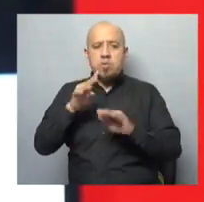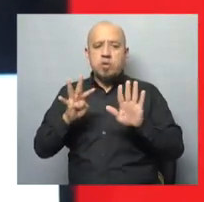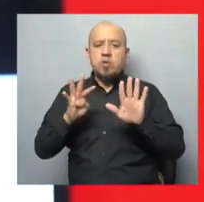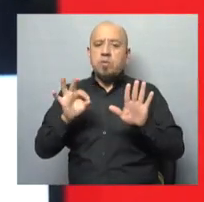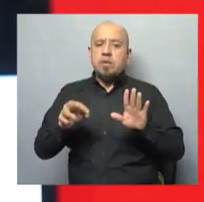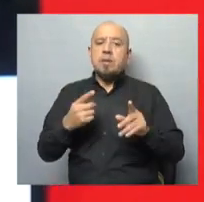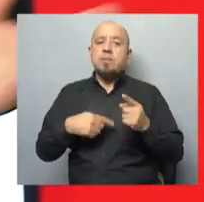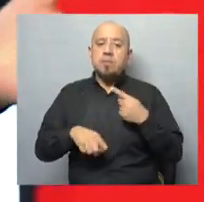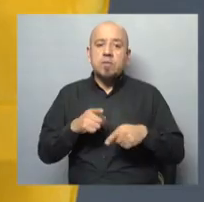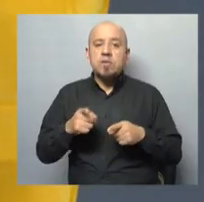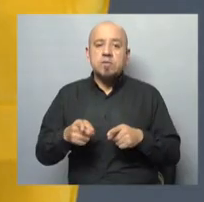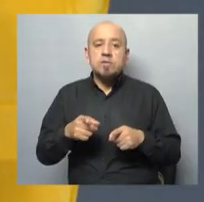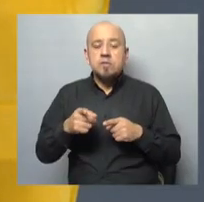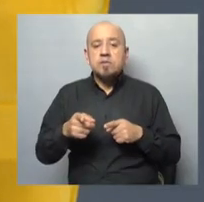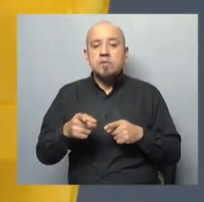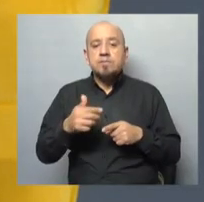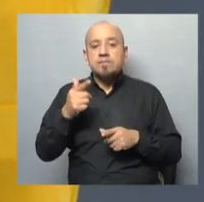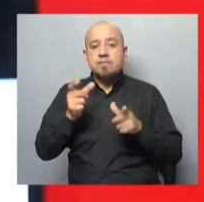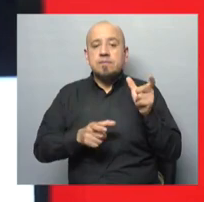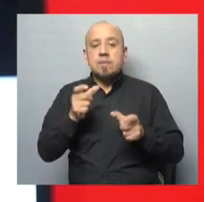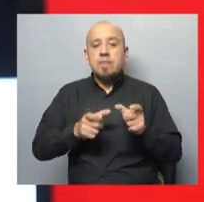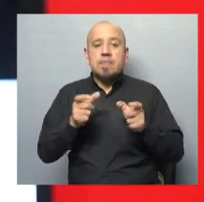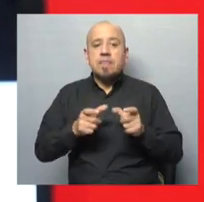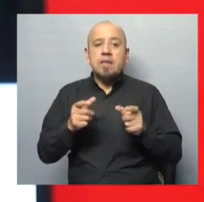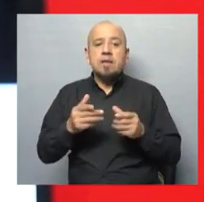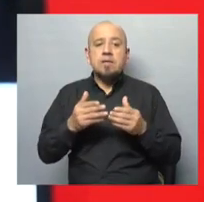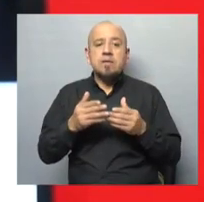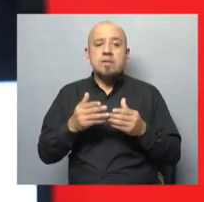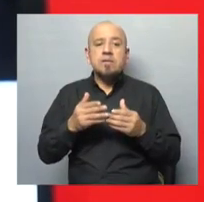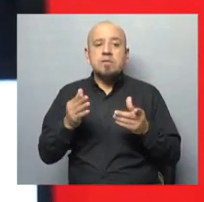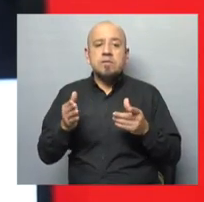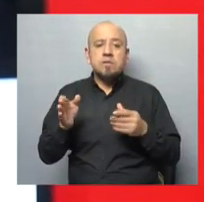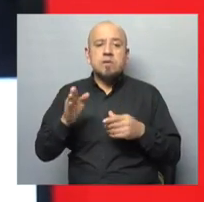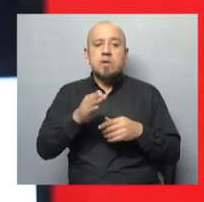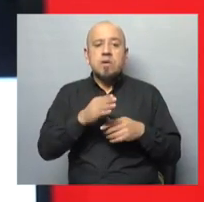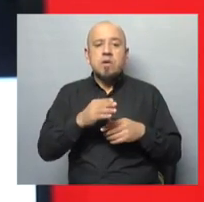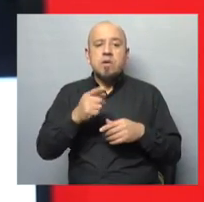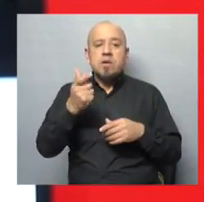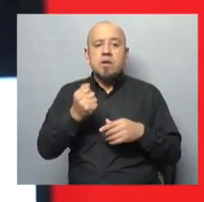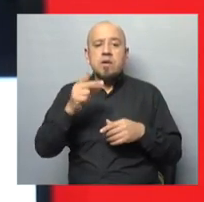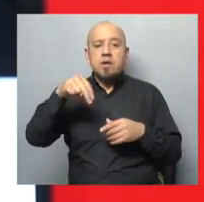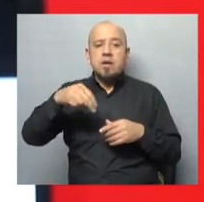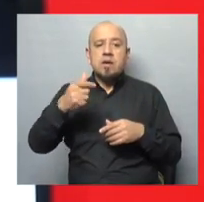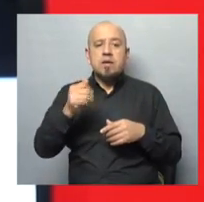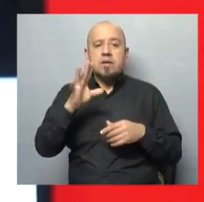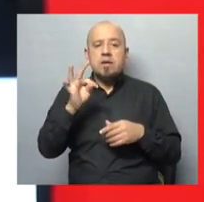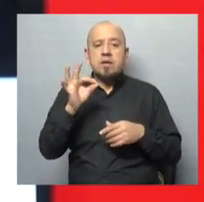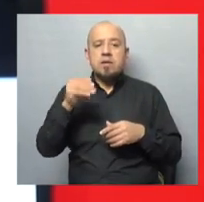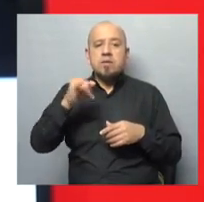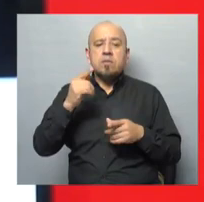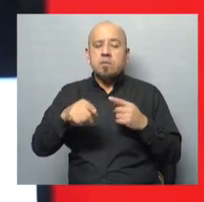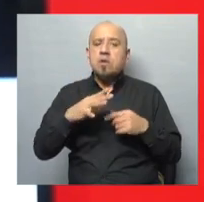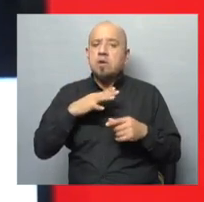pero esos señores que eran asiduos que no sigan la lección de anatomía me acuerdo que ese señor había ido más de una vez